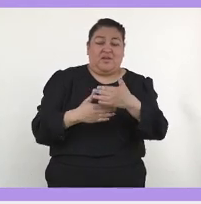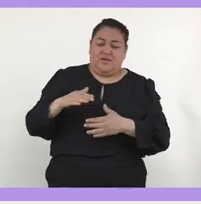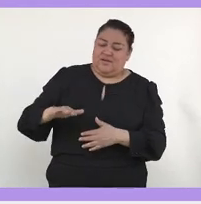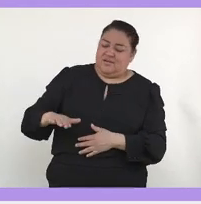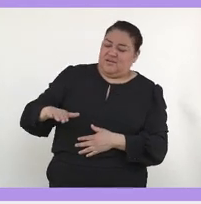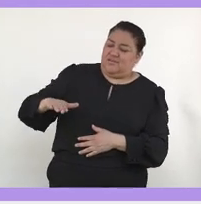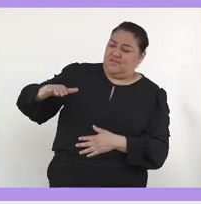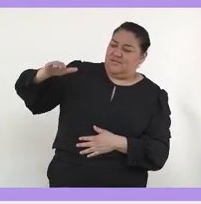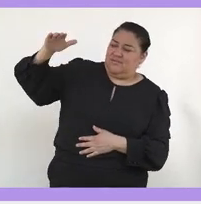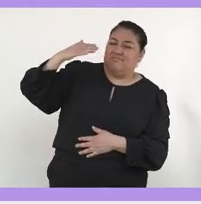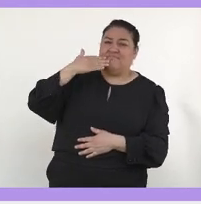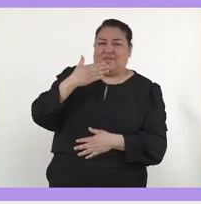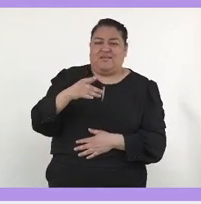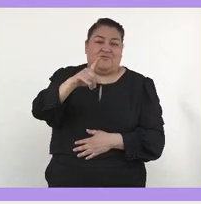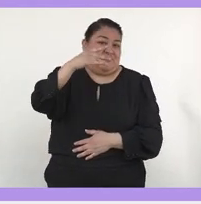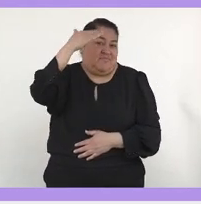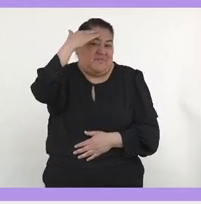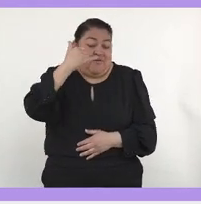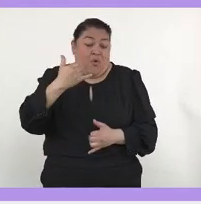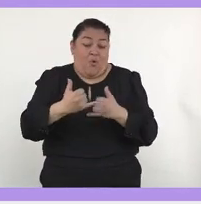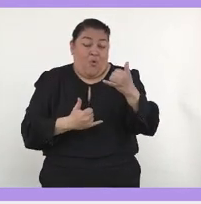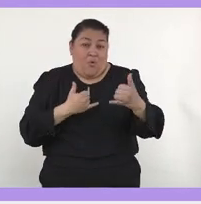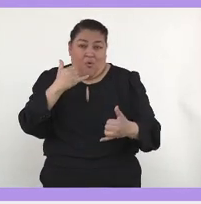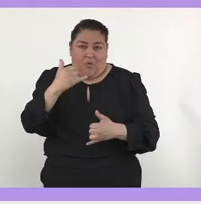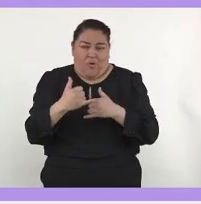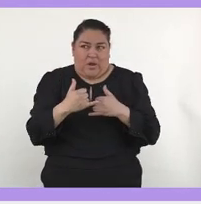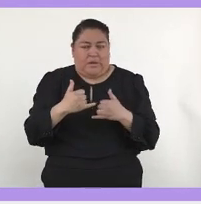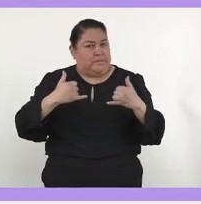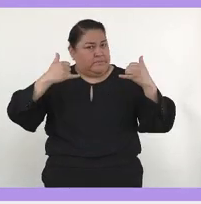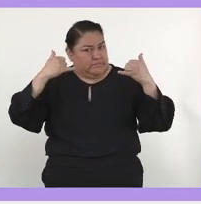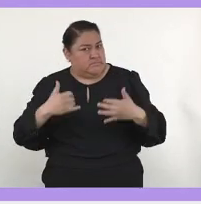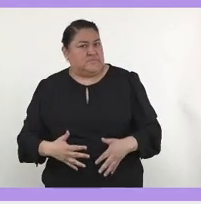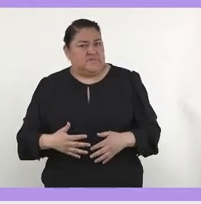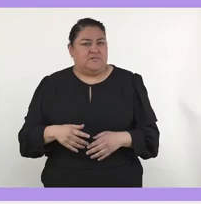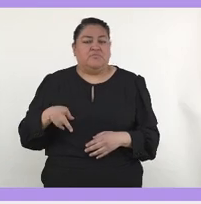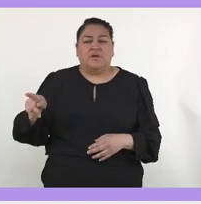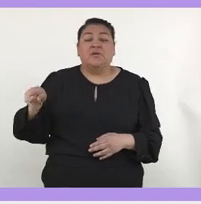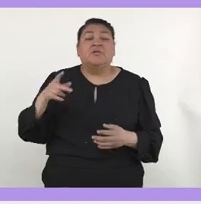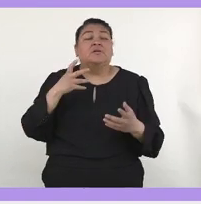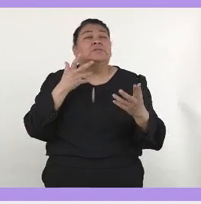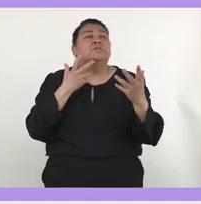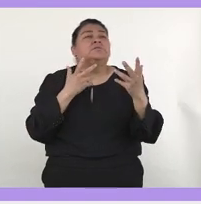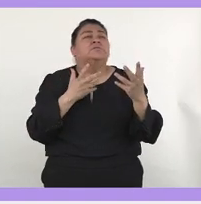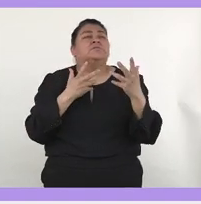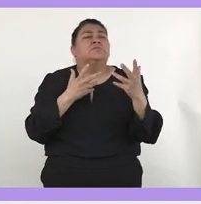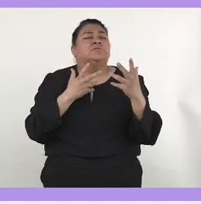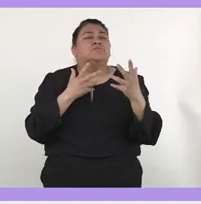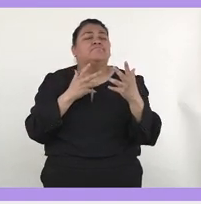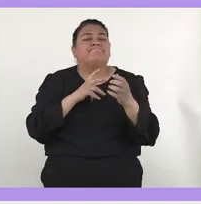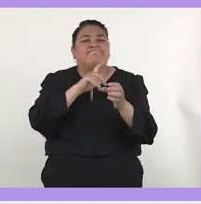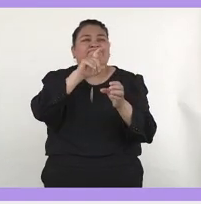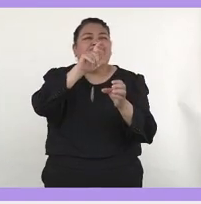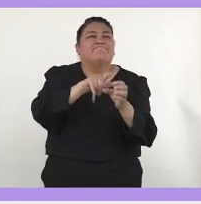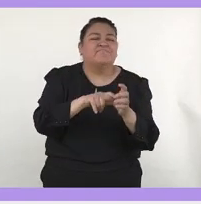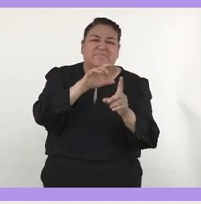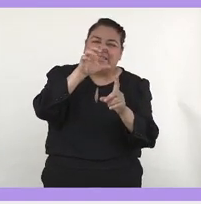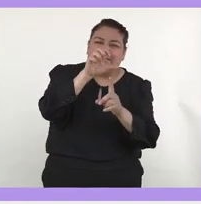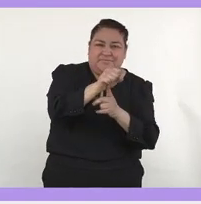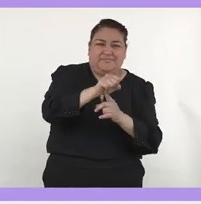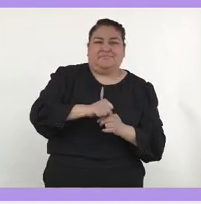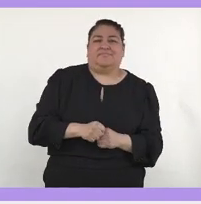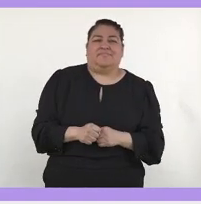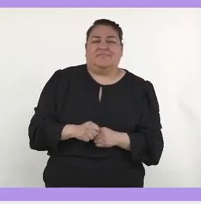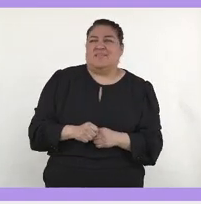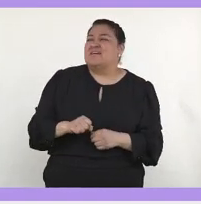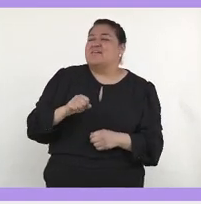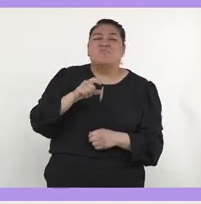no es nada sencillo no pero al final es algo que por lo que sueñas no lo decías tú hace un hace un momento todas llegamos